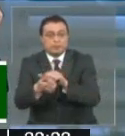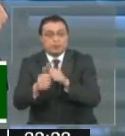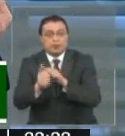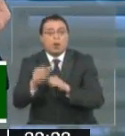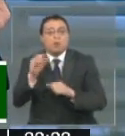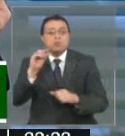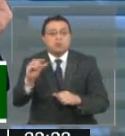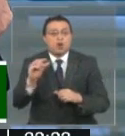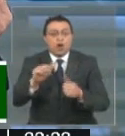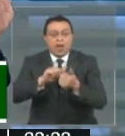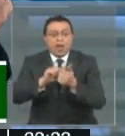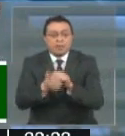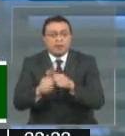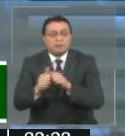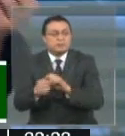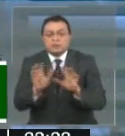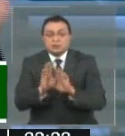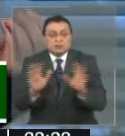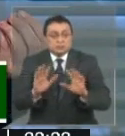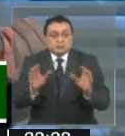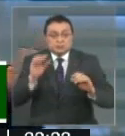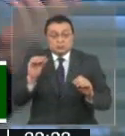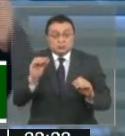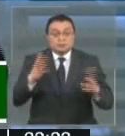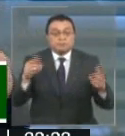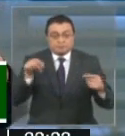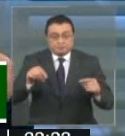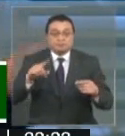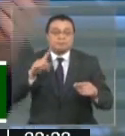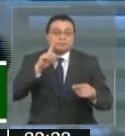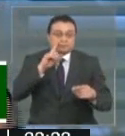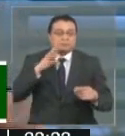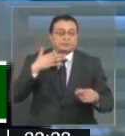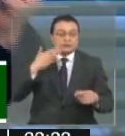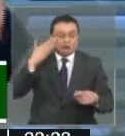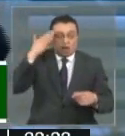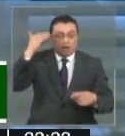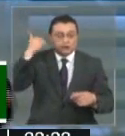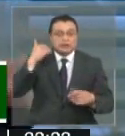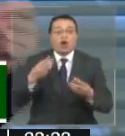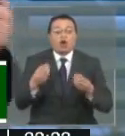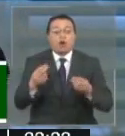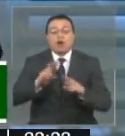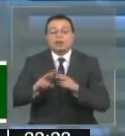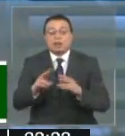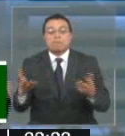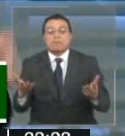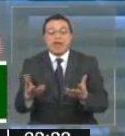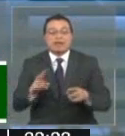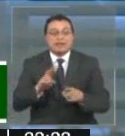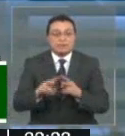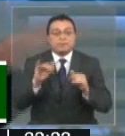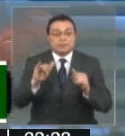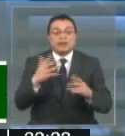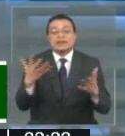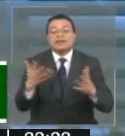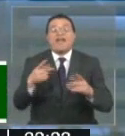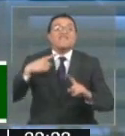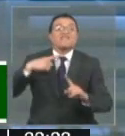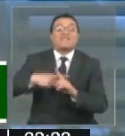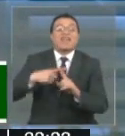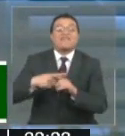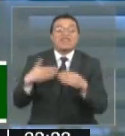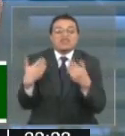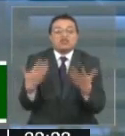pequeñas pequeñas modificaciones, pero que tienen que tener conciencia de cómo se hacen, para qué se hacen y qué tipo de beneficio va a tener para